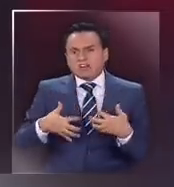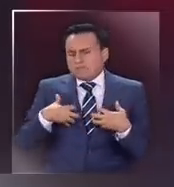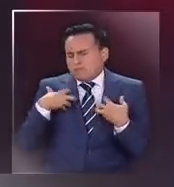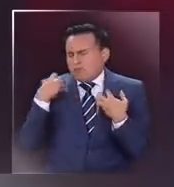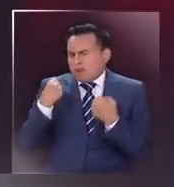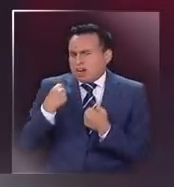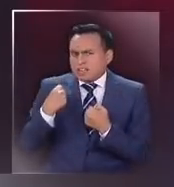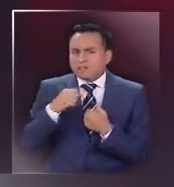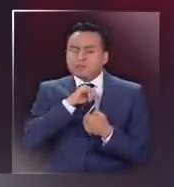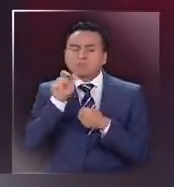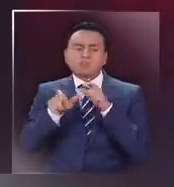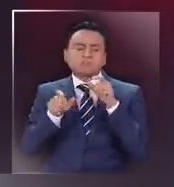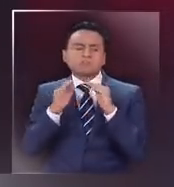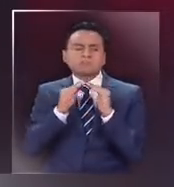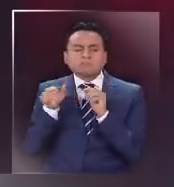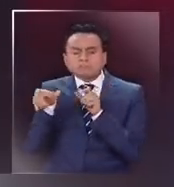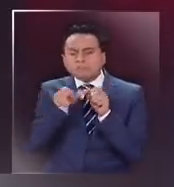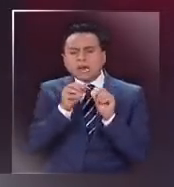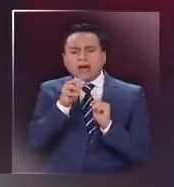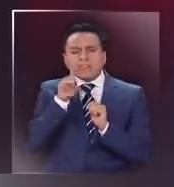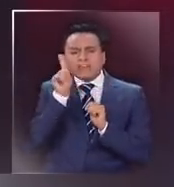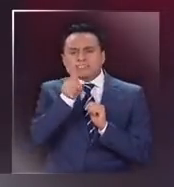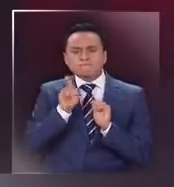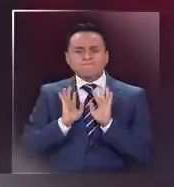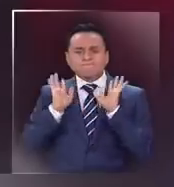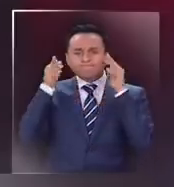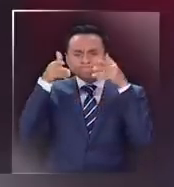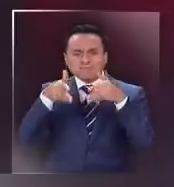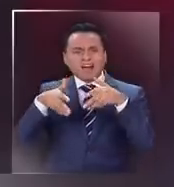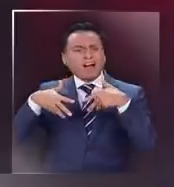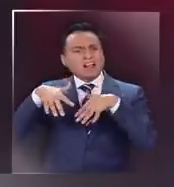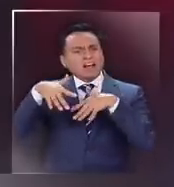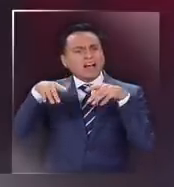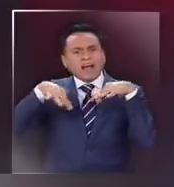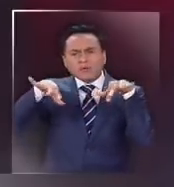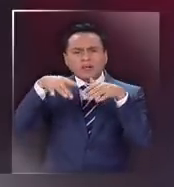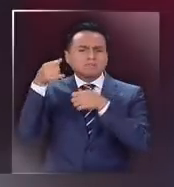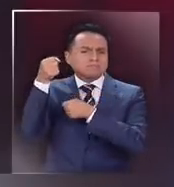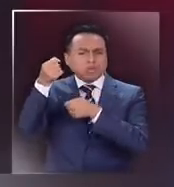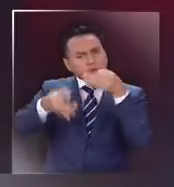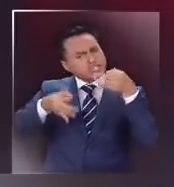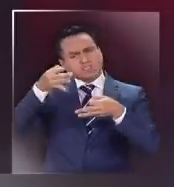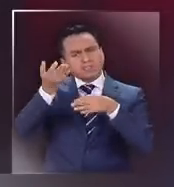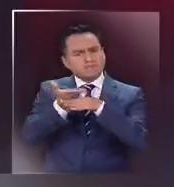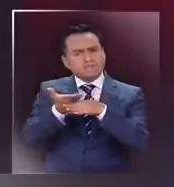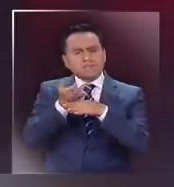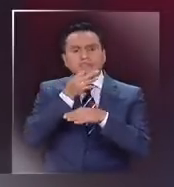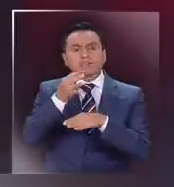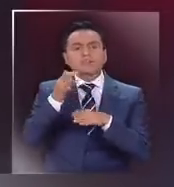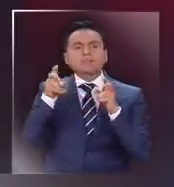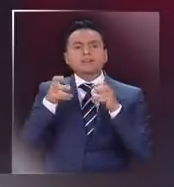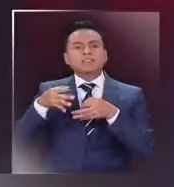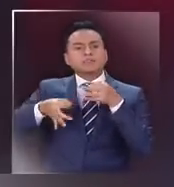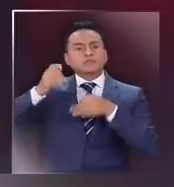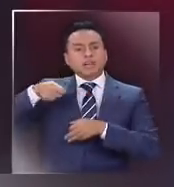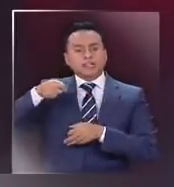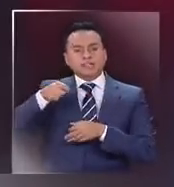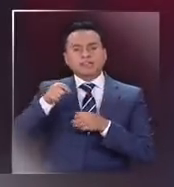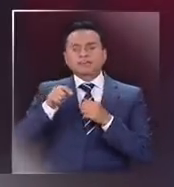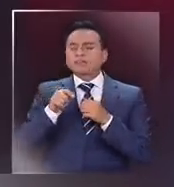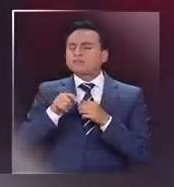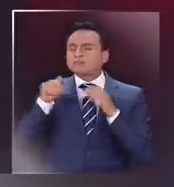furia. Decenas de vecinos de los Andes se volcaron este lunes a la calle para pedir justicia. No, esto es mientras en el tribunal la